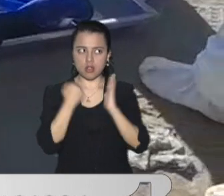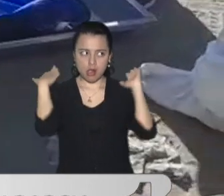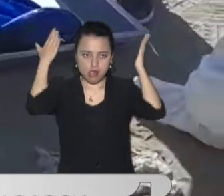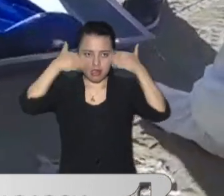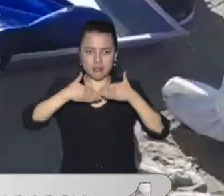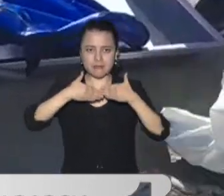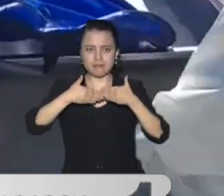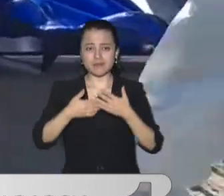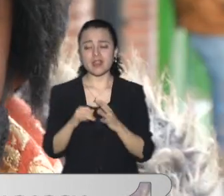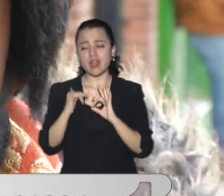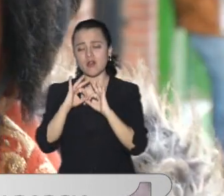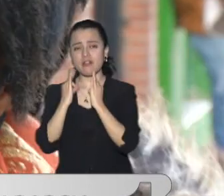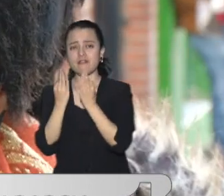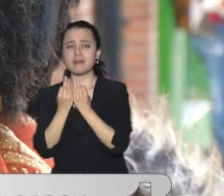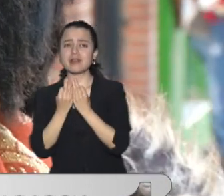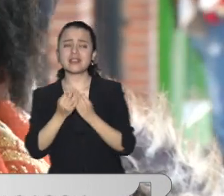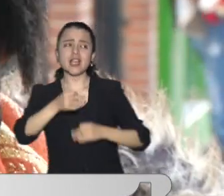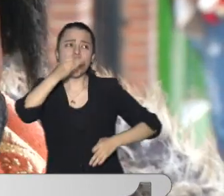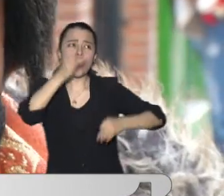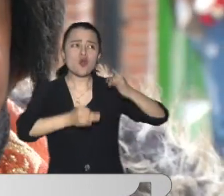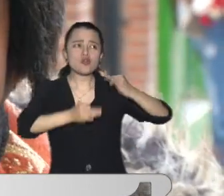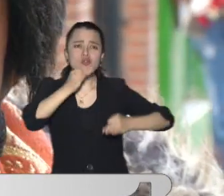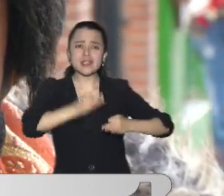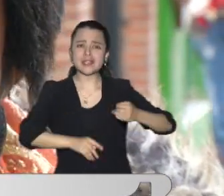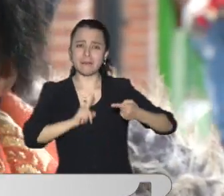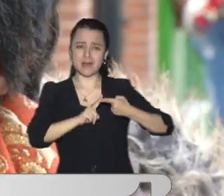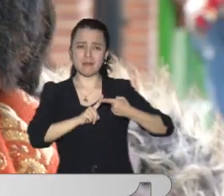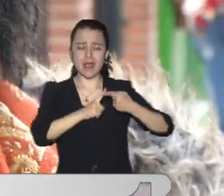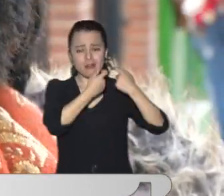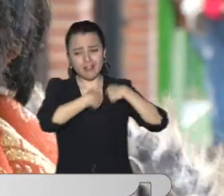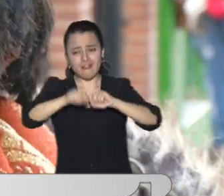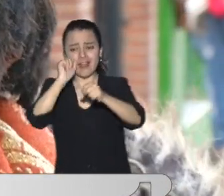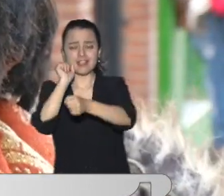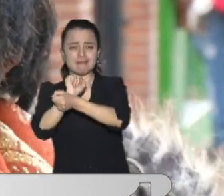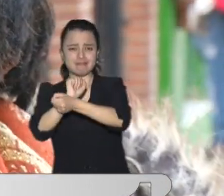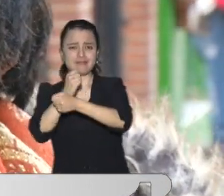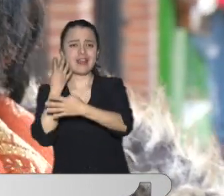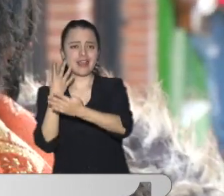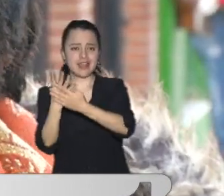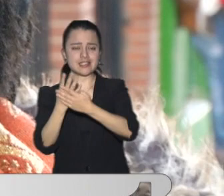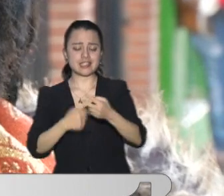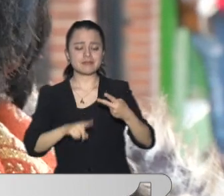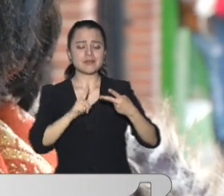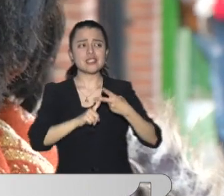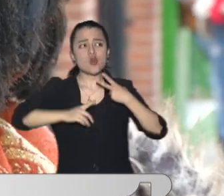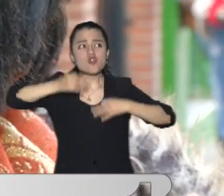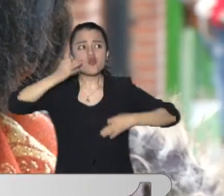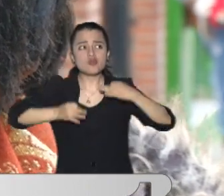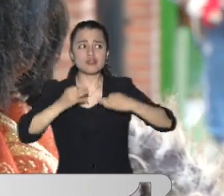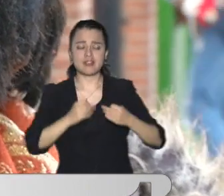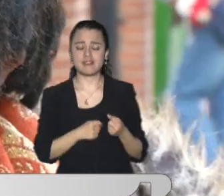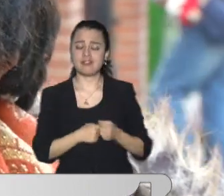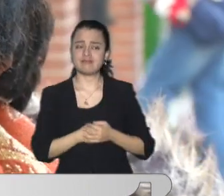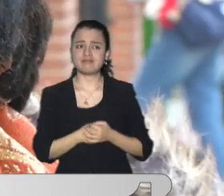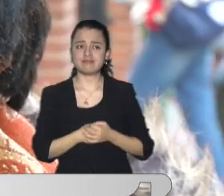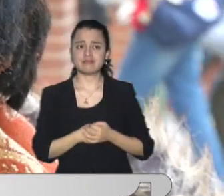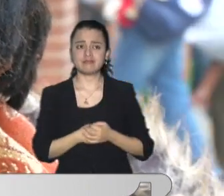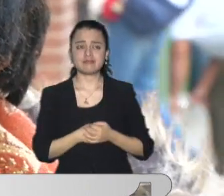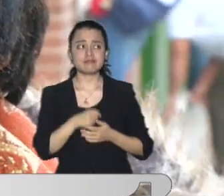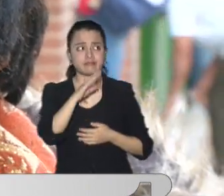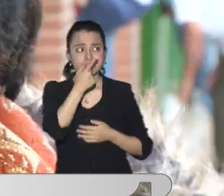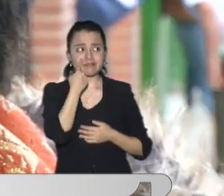sea repatriado. Justicia, que lo cojan, que me pague mi hija en cárcel.